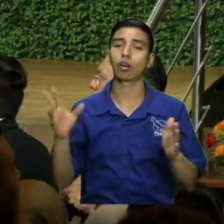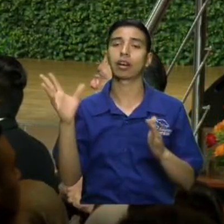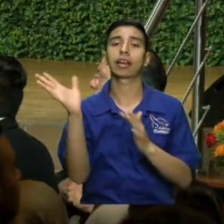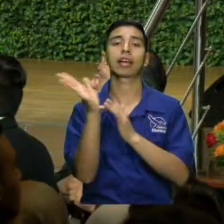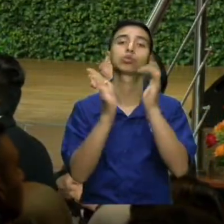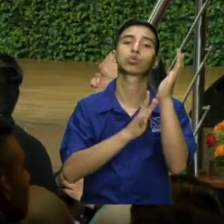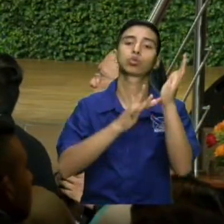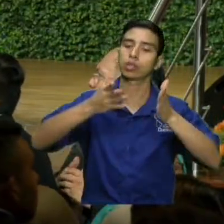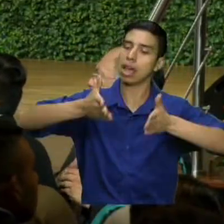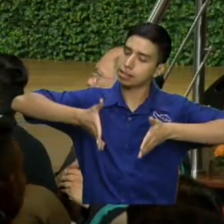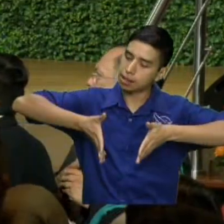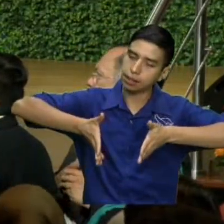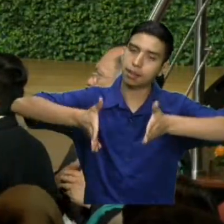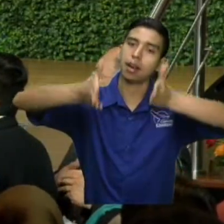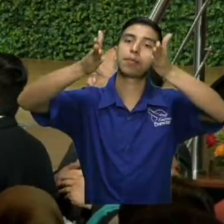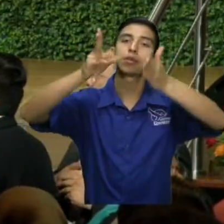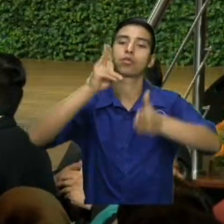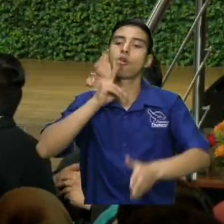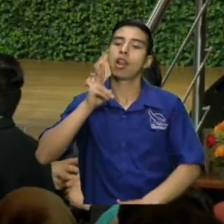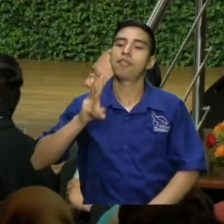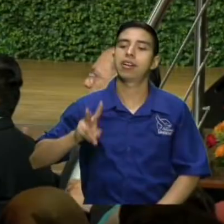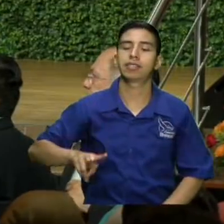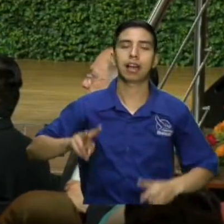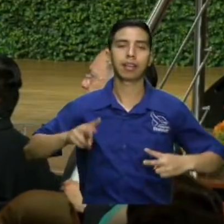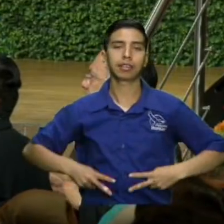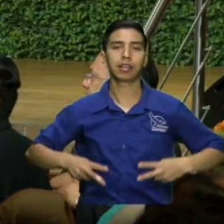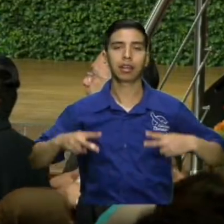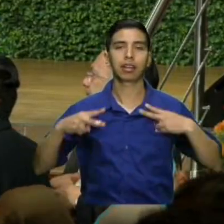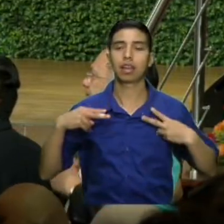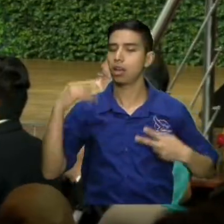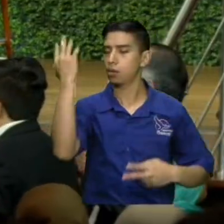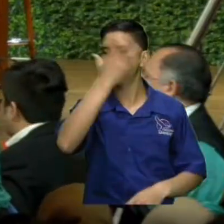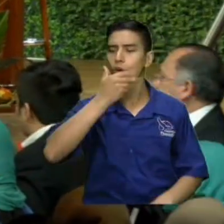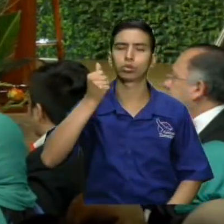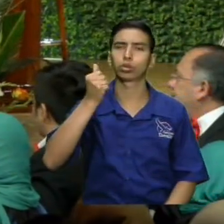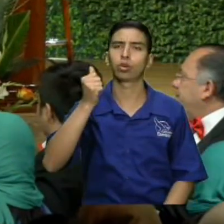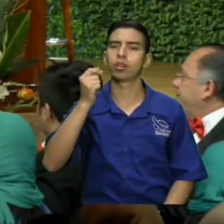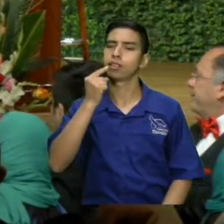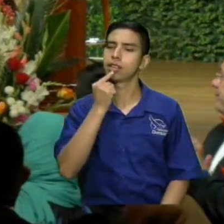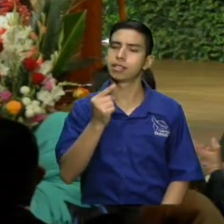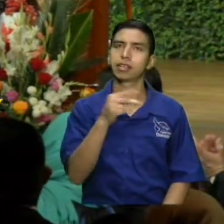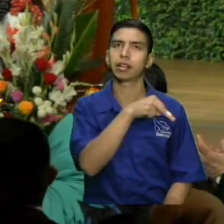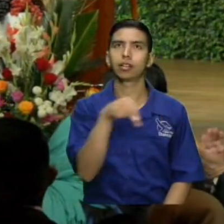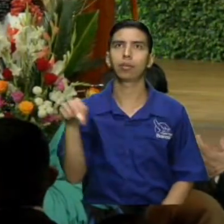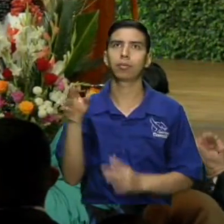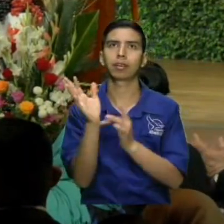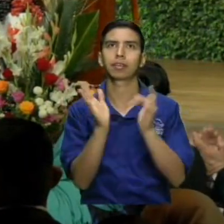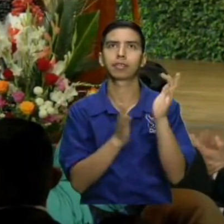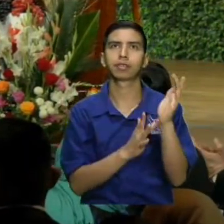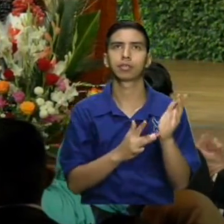Qué hermoso es pronunciar su nombre, ¿verdad? Bienvenida, mi hermana. ¿Qué van a cantar?